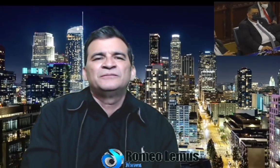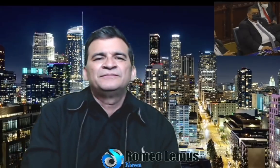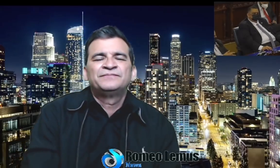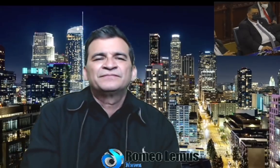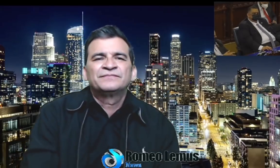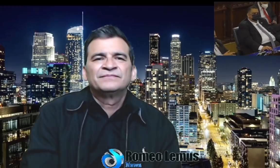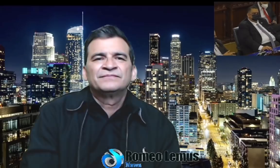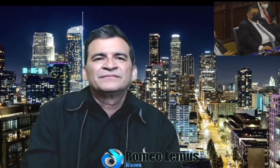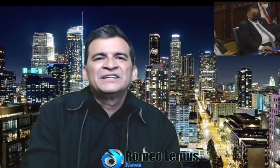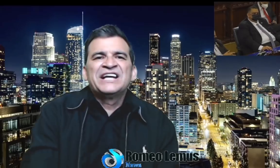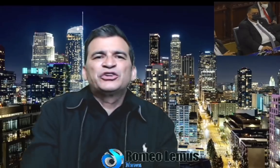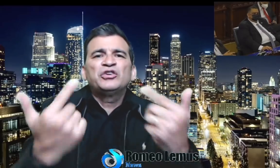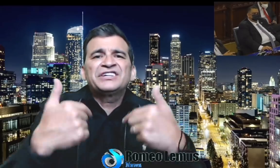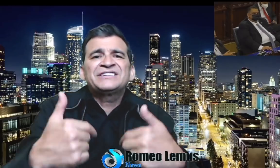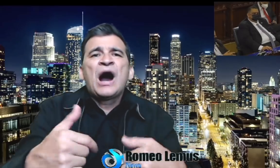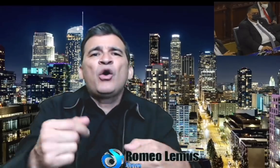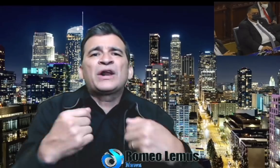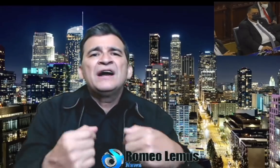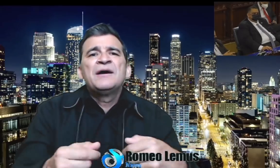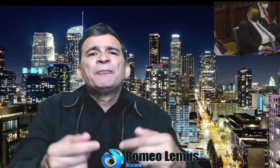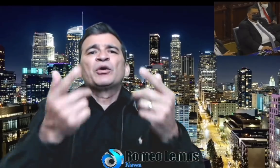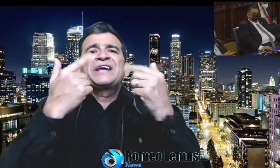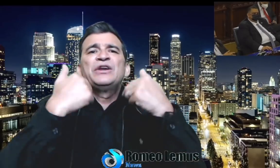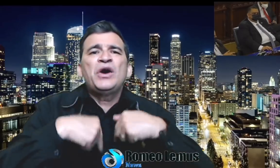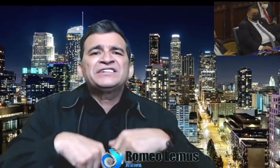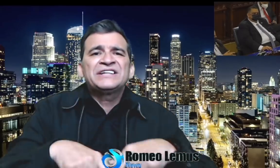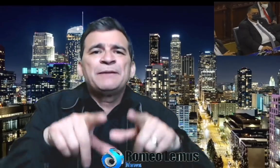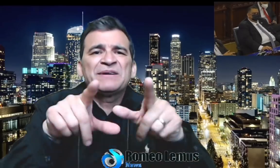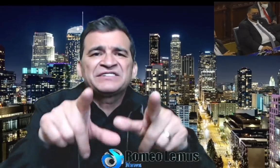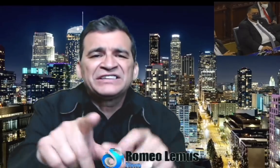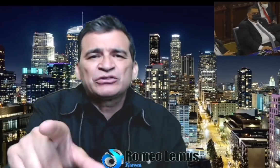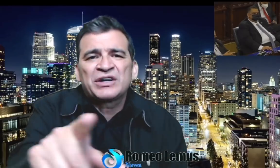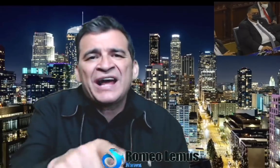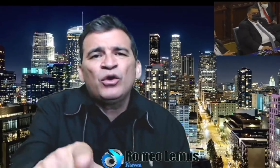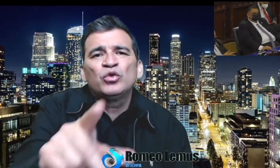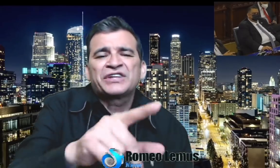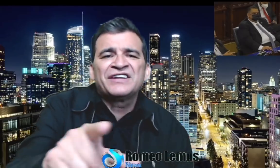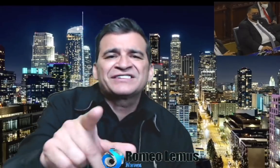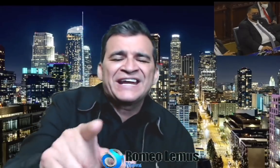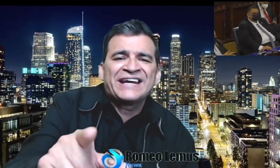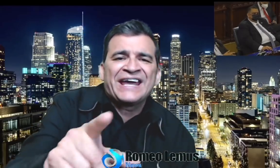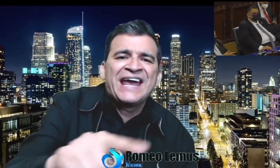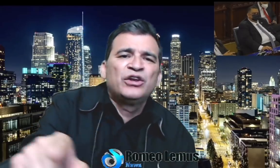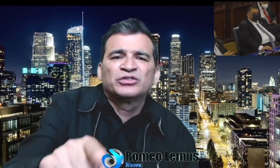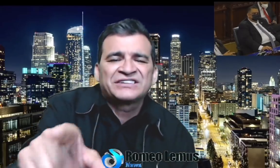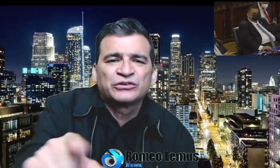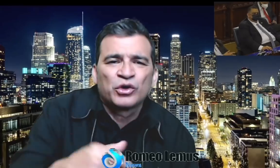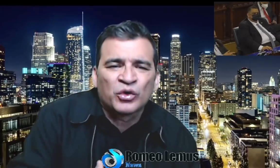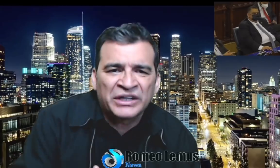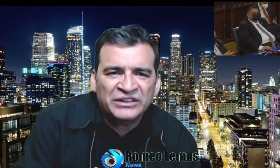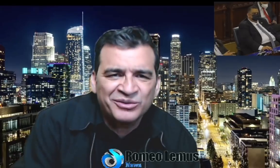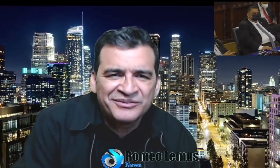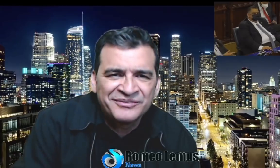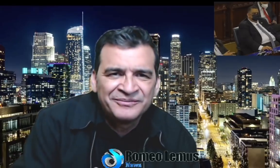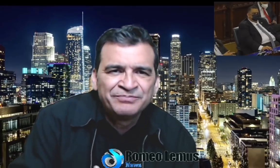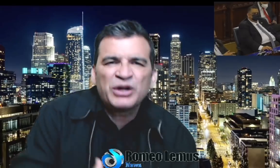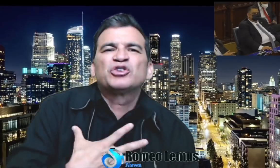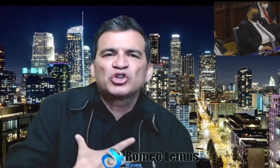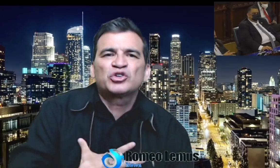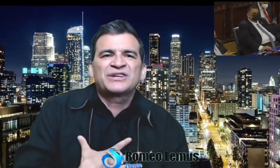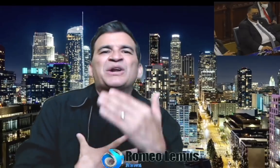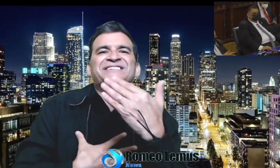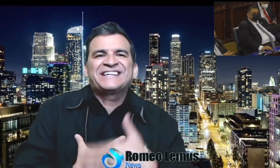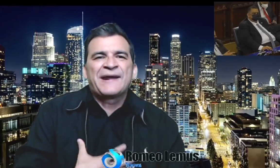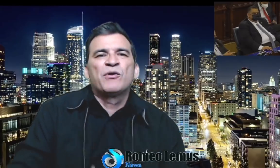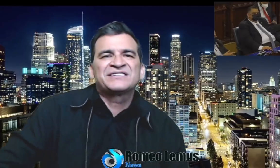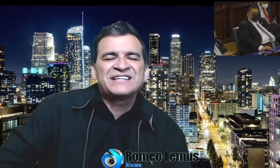correcto y entonces ahora porque no es el presidente sagrado ustedes creen que él no está haciendo lo correcto pero